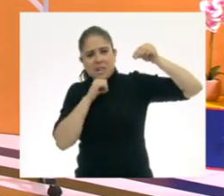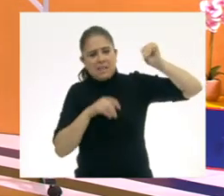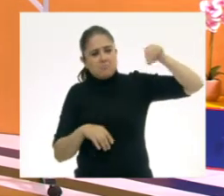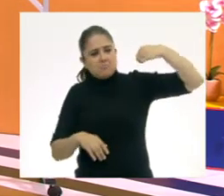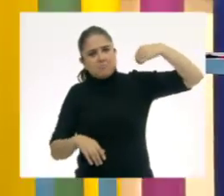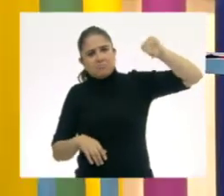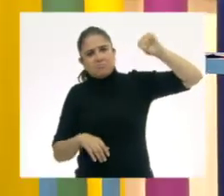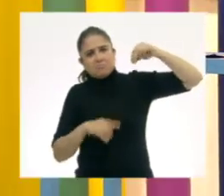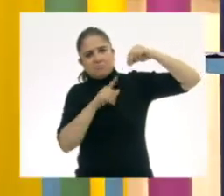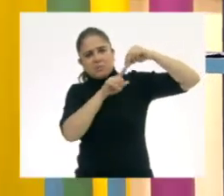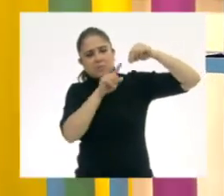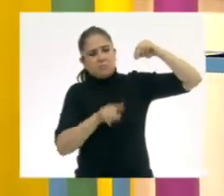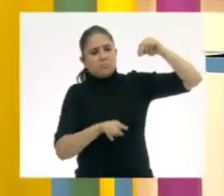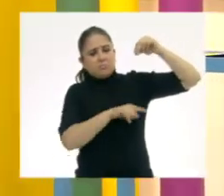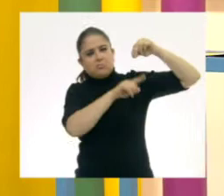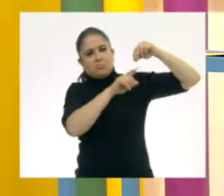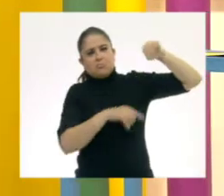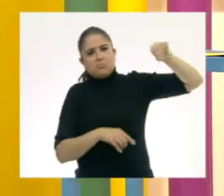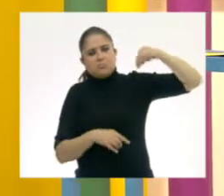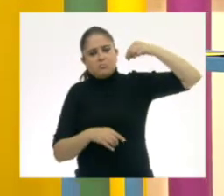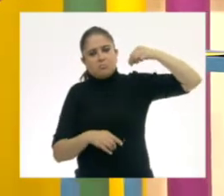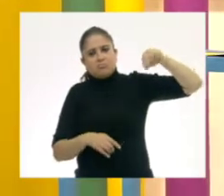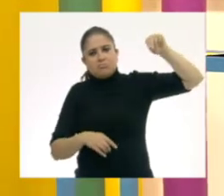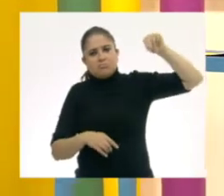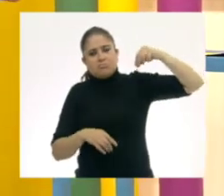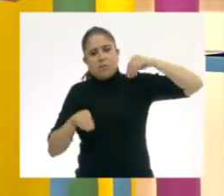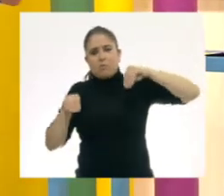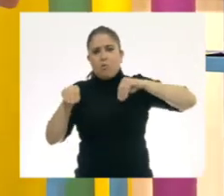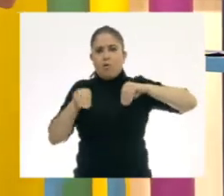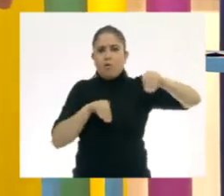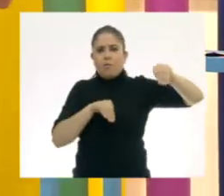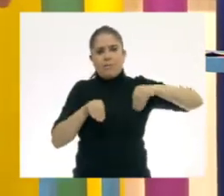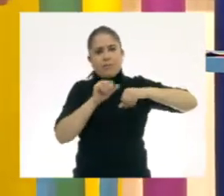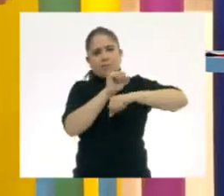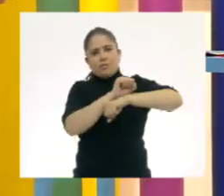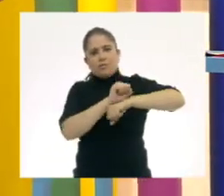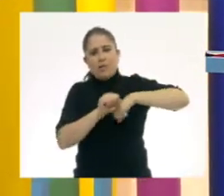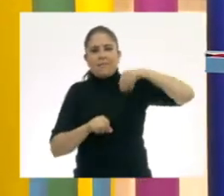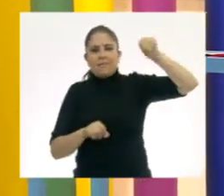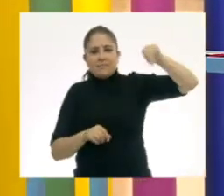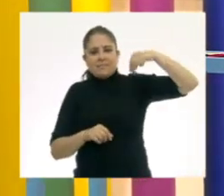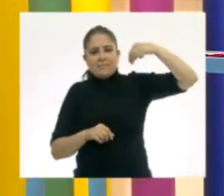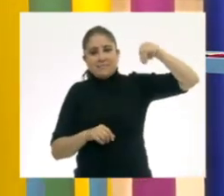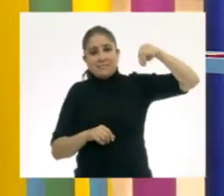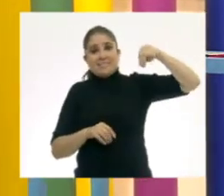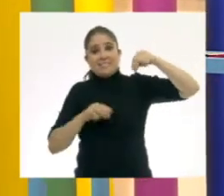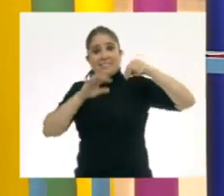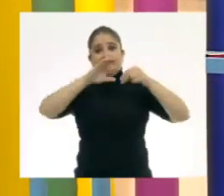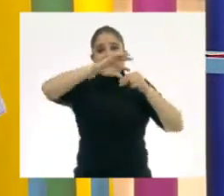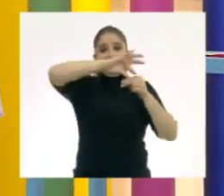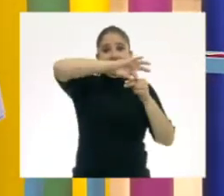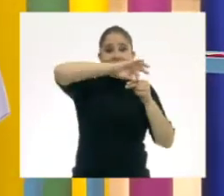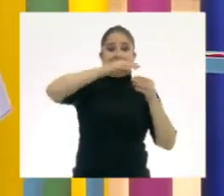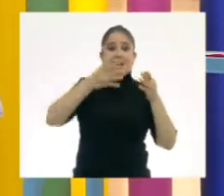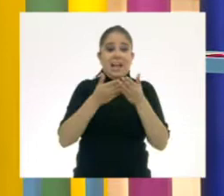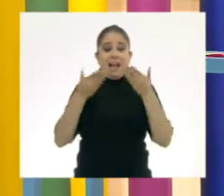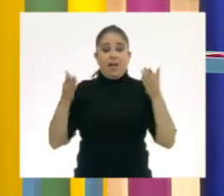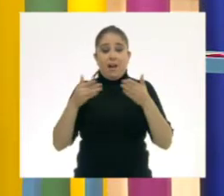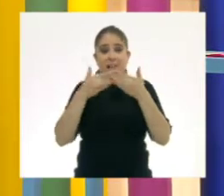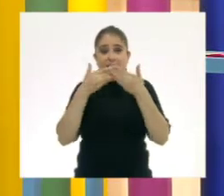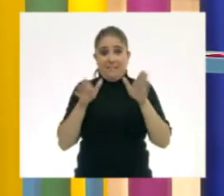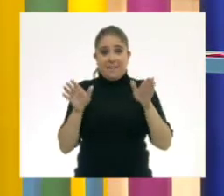entonces. El movimiento debe de ser más liviano, exactamente como nubes. Ahora lo vamos a abrir.